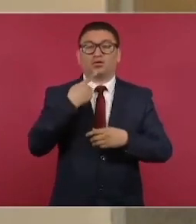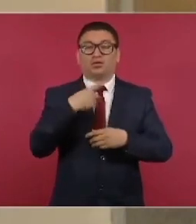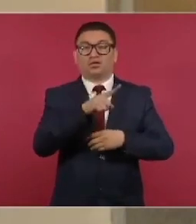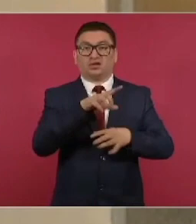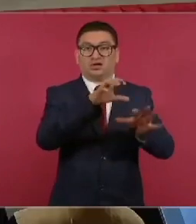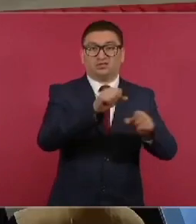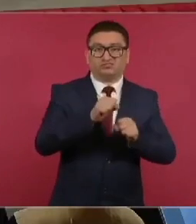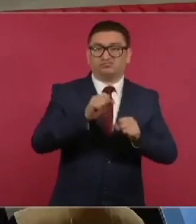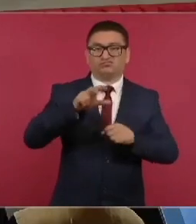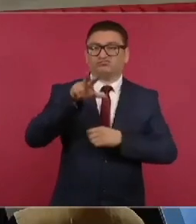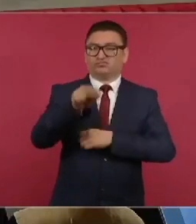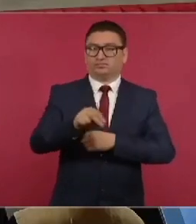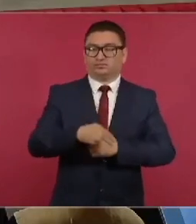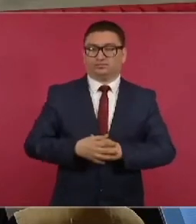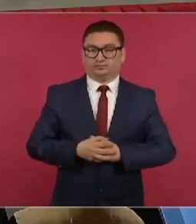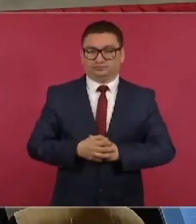denegada adelante